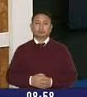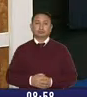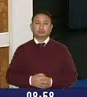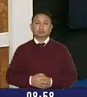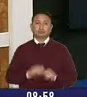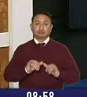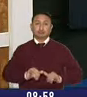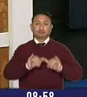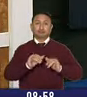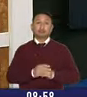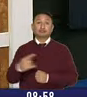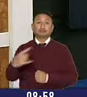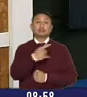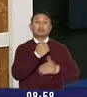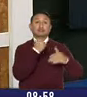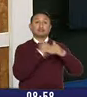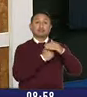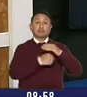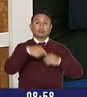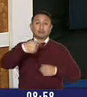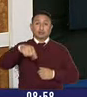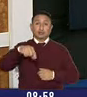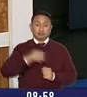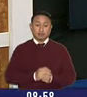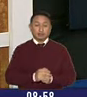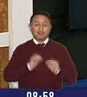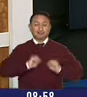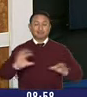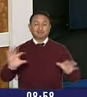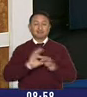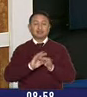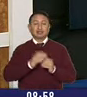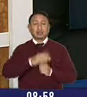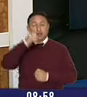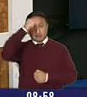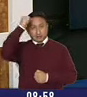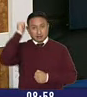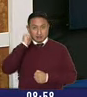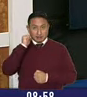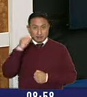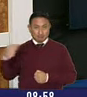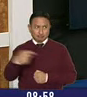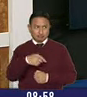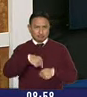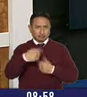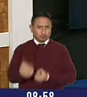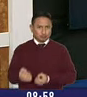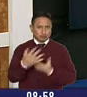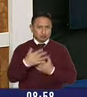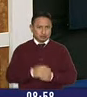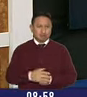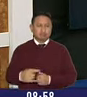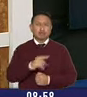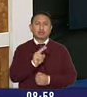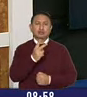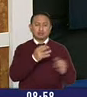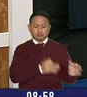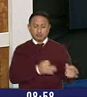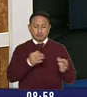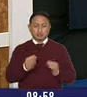Vamos ahora hasta la estación de Quitumbe. Ahí se trasladó nuestra compañera Adriana Rojas y nos tiene un informe de la segunda fase